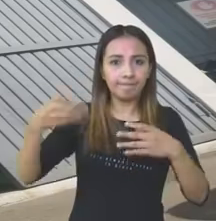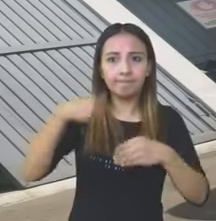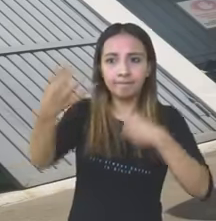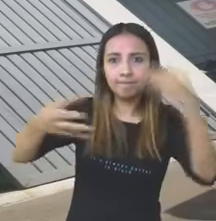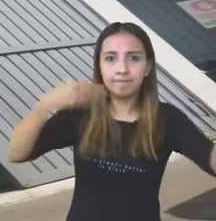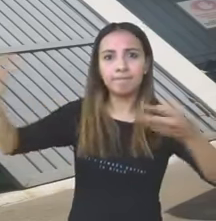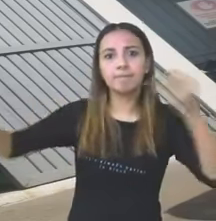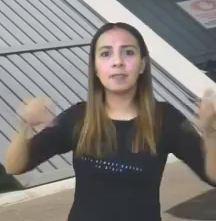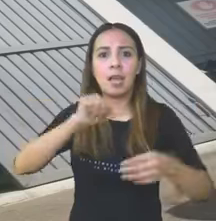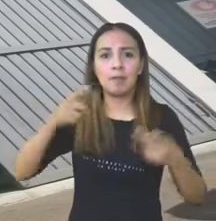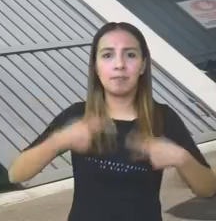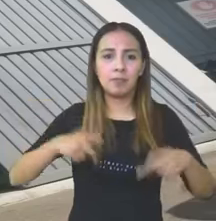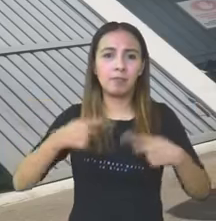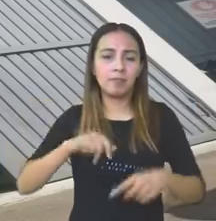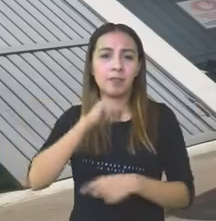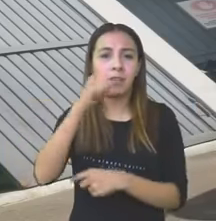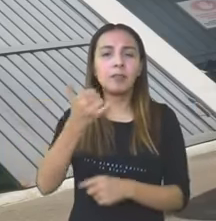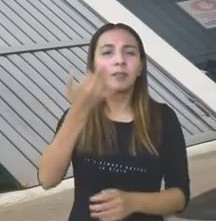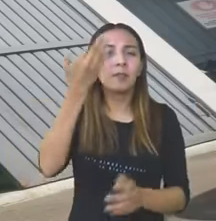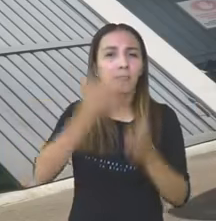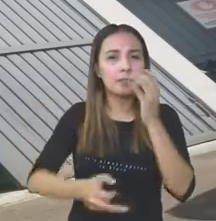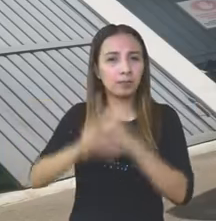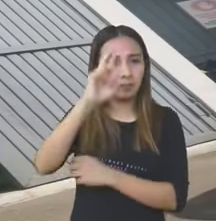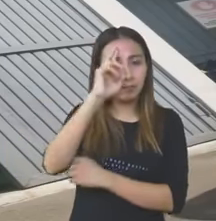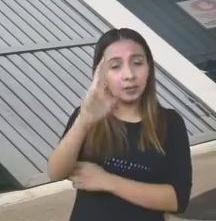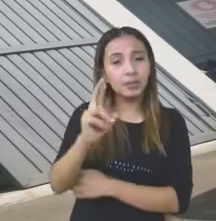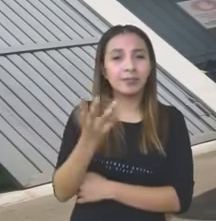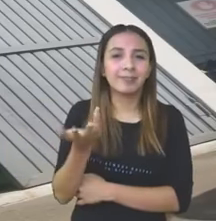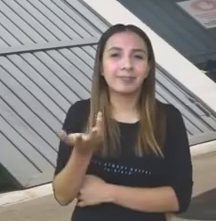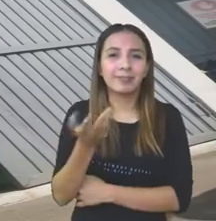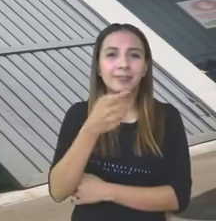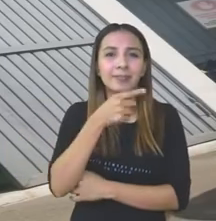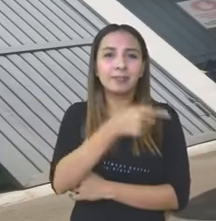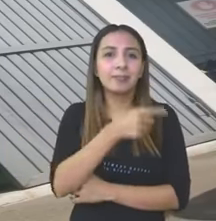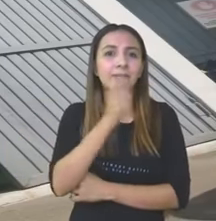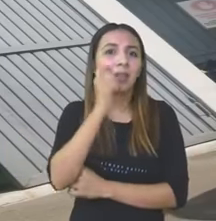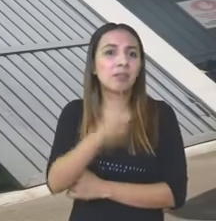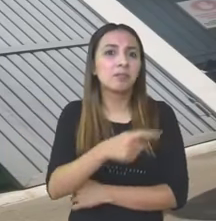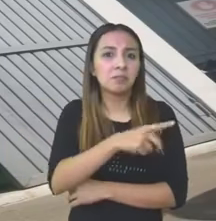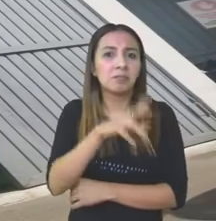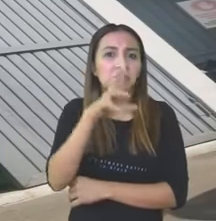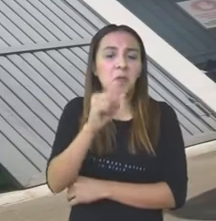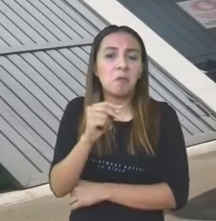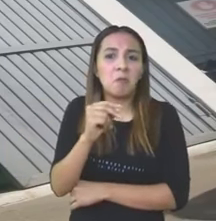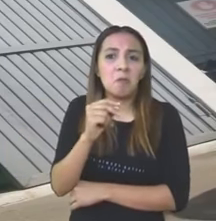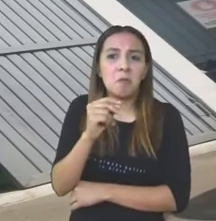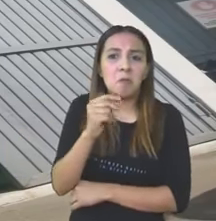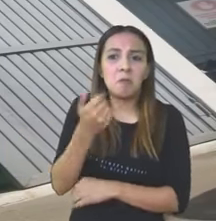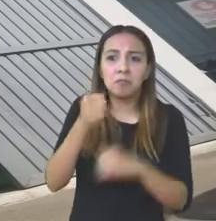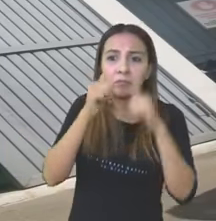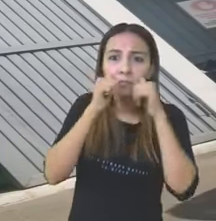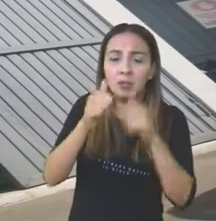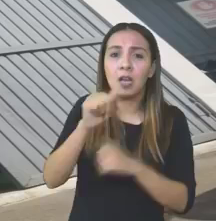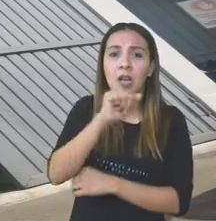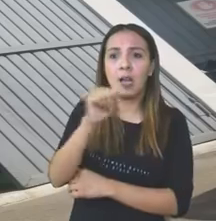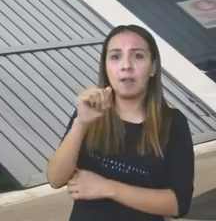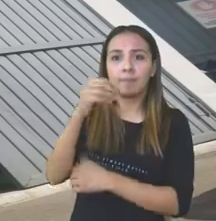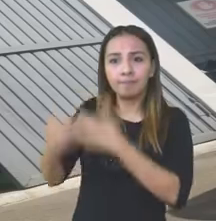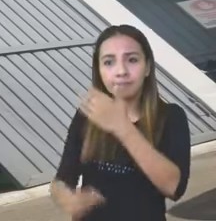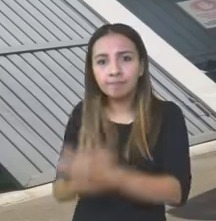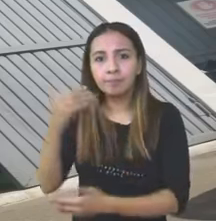la sociedad. Y una falta de respeto en donde prácticamente no toma en cuenta a los empresarios que